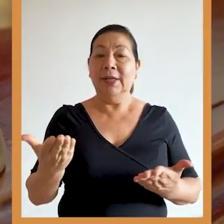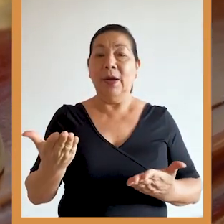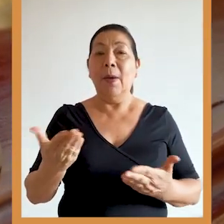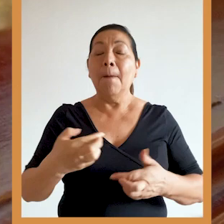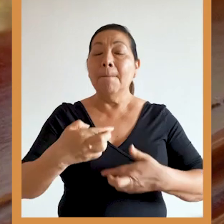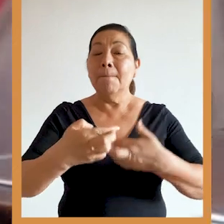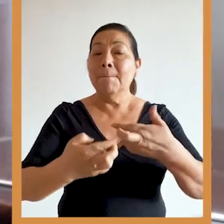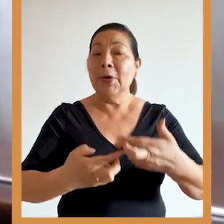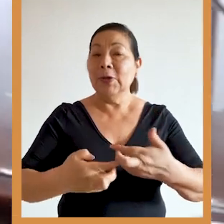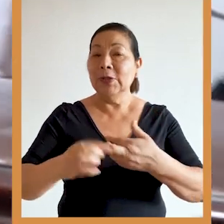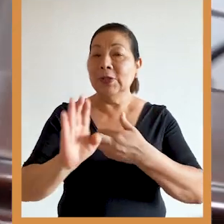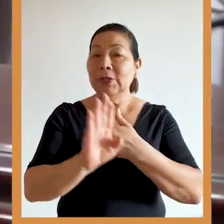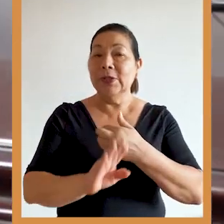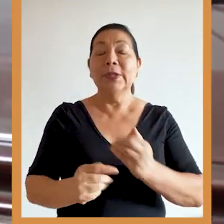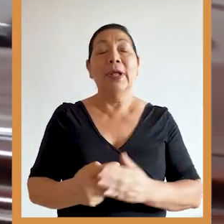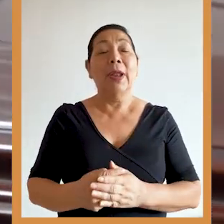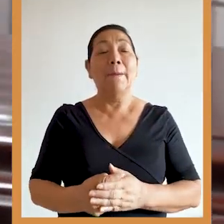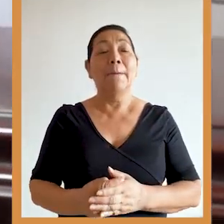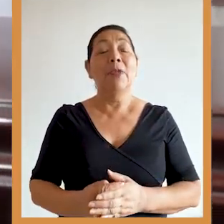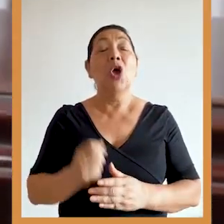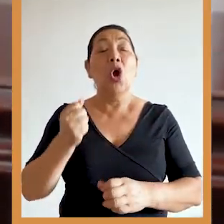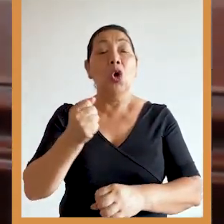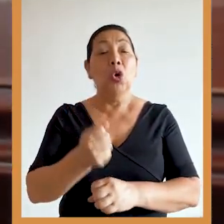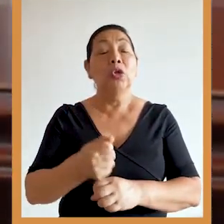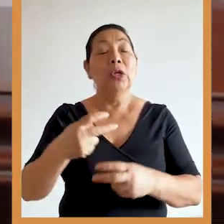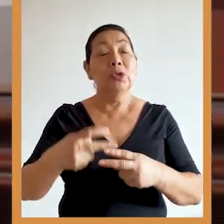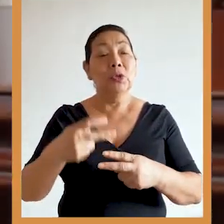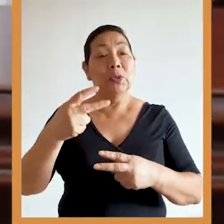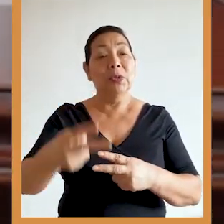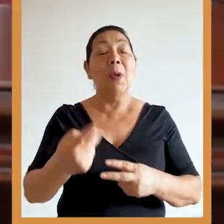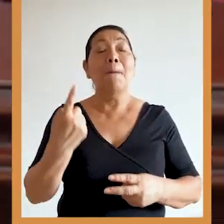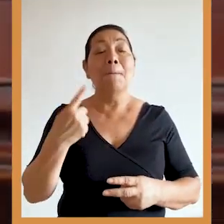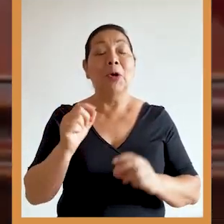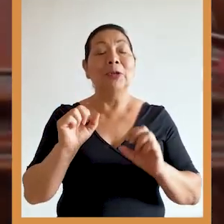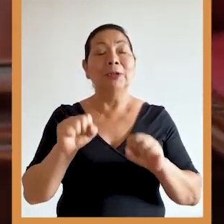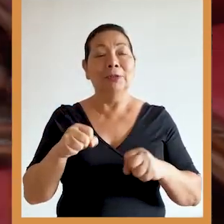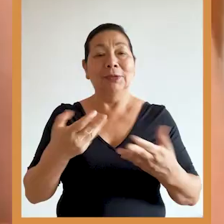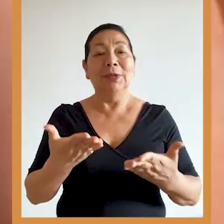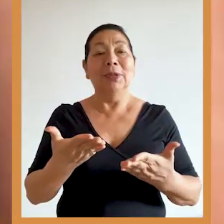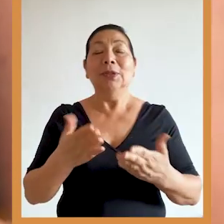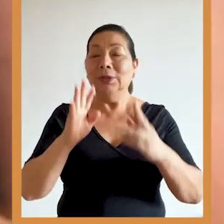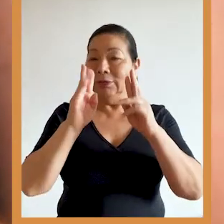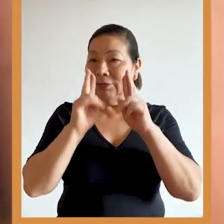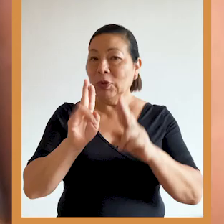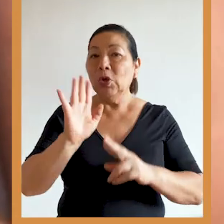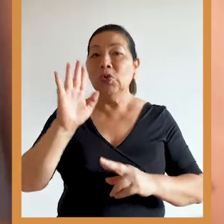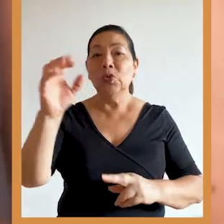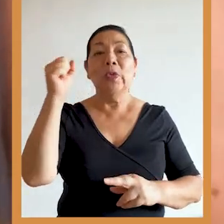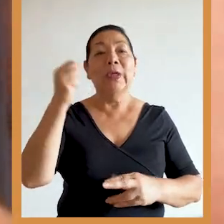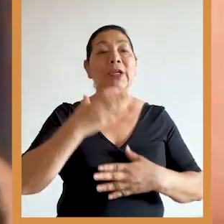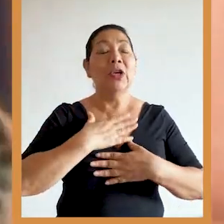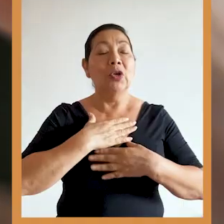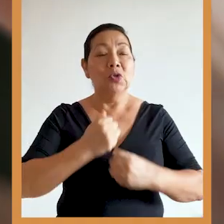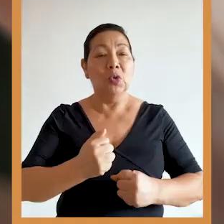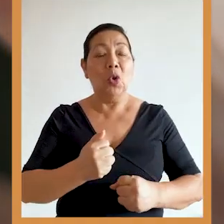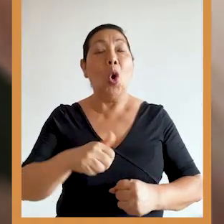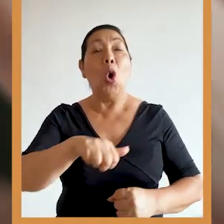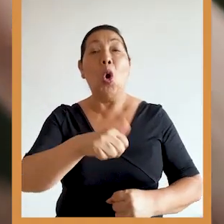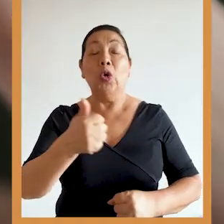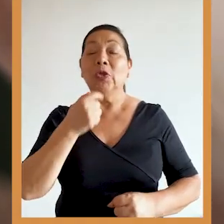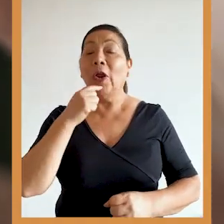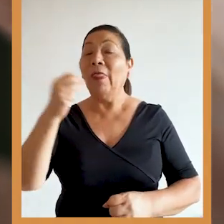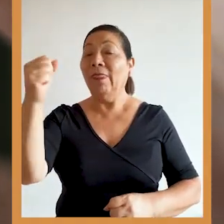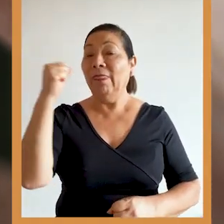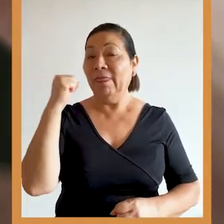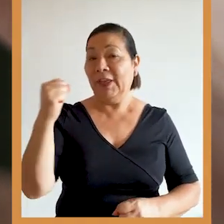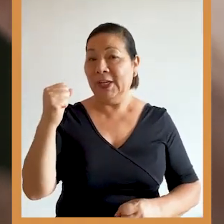3065-2018-PA/TC, proceso de amparo iniciado por las demandantes contra sus vecinos por haberse acreditado la vulneración del derecho a la salud y